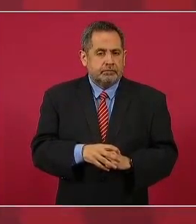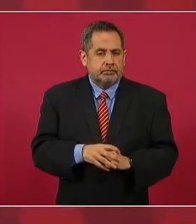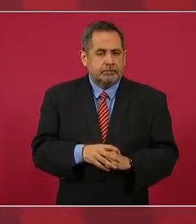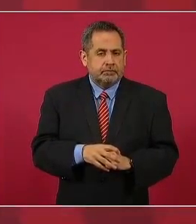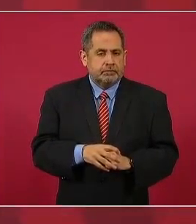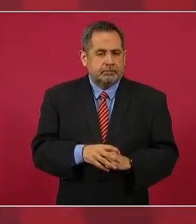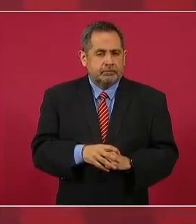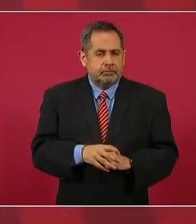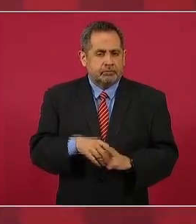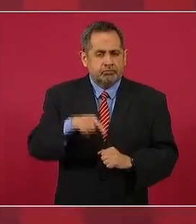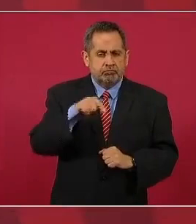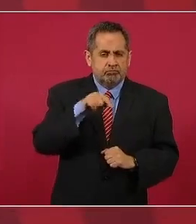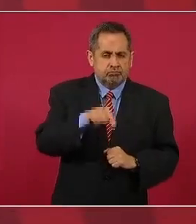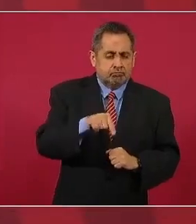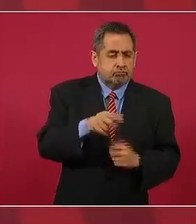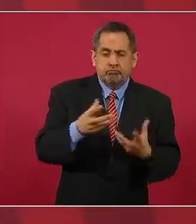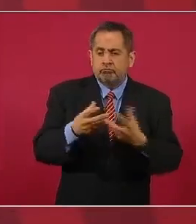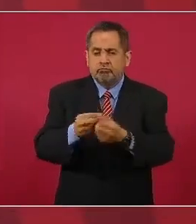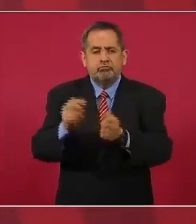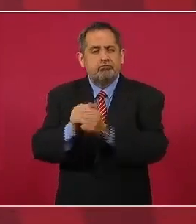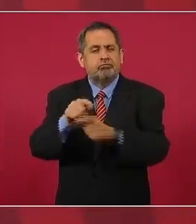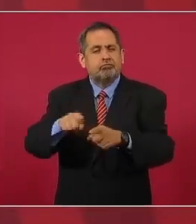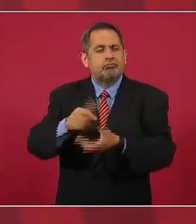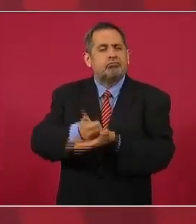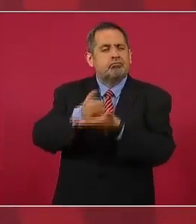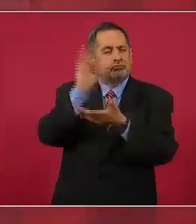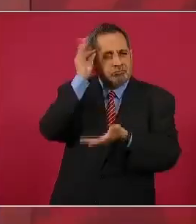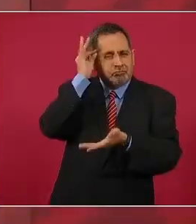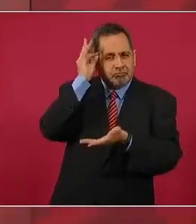y come en la mesa con los peones